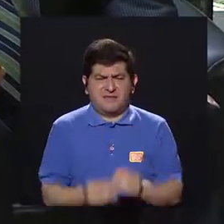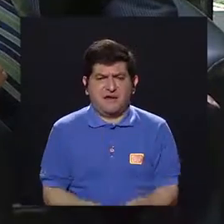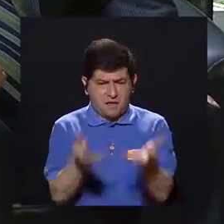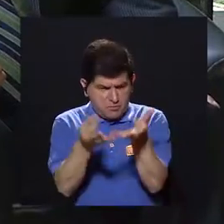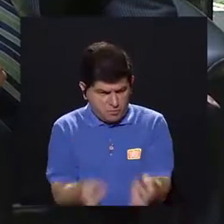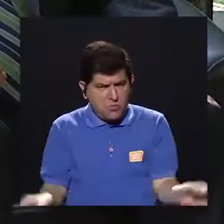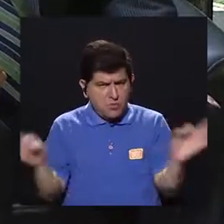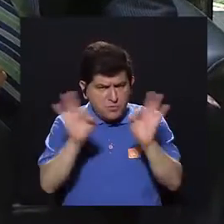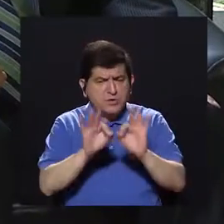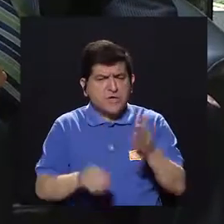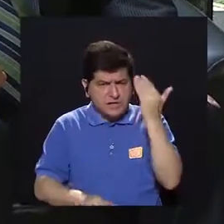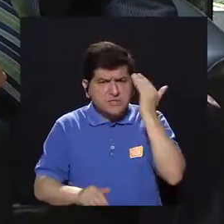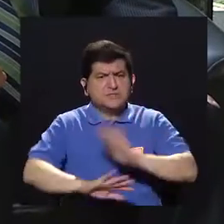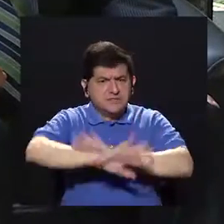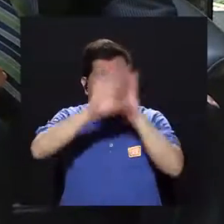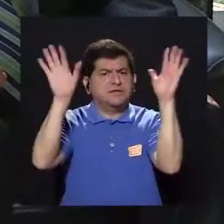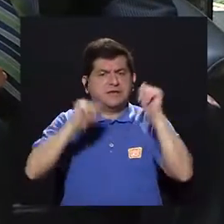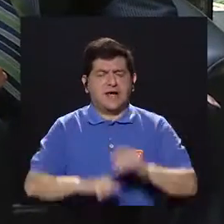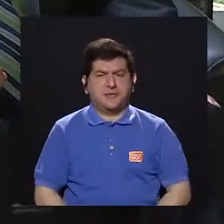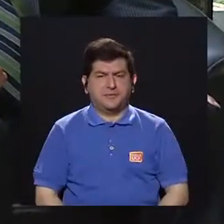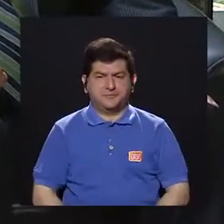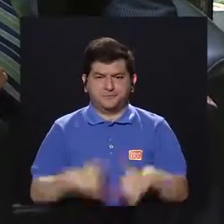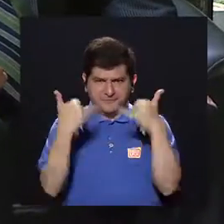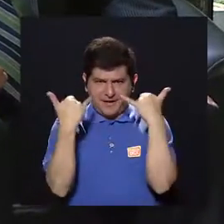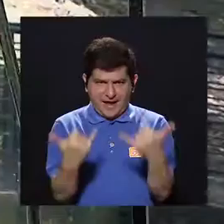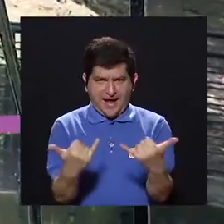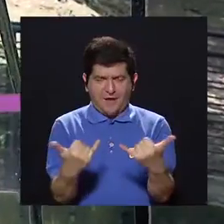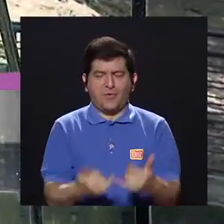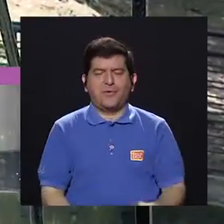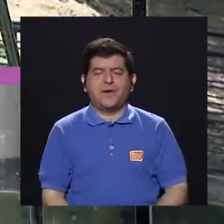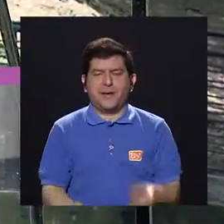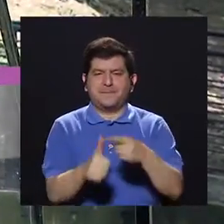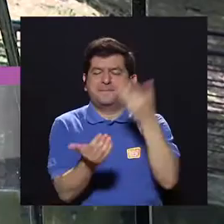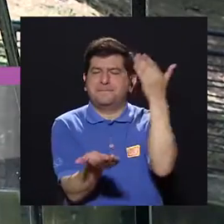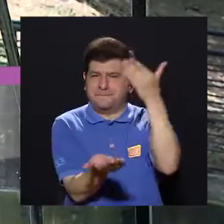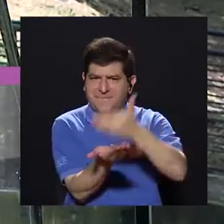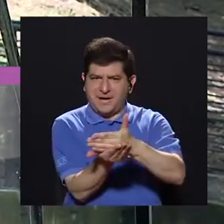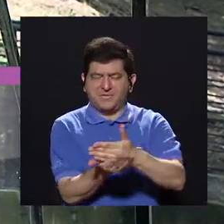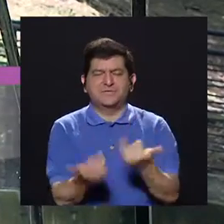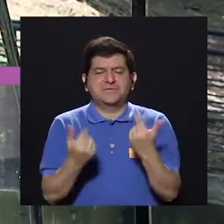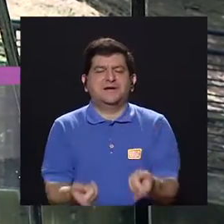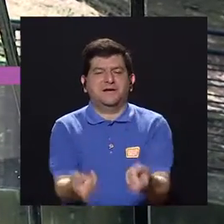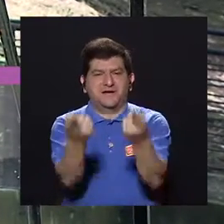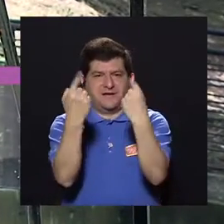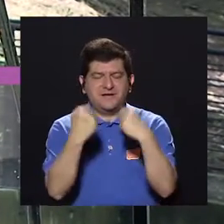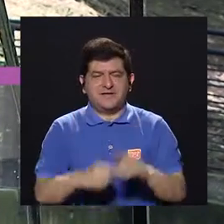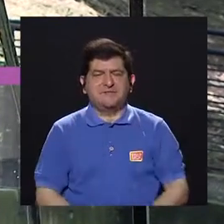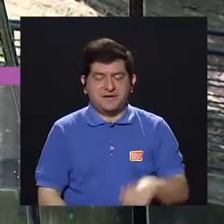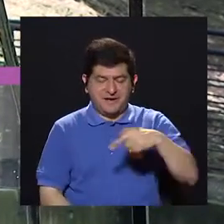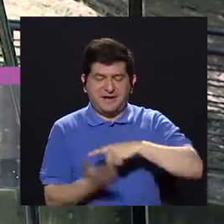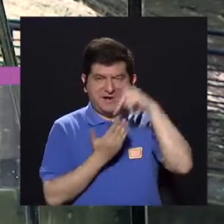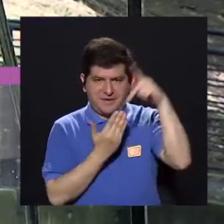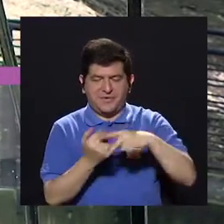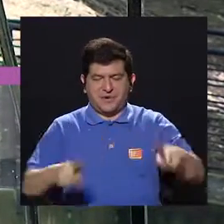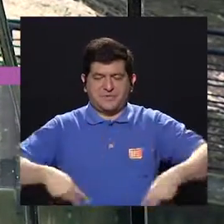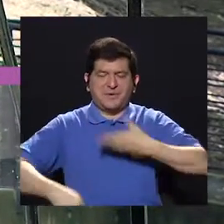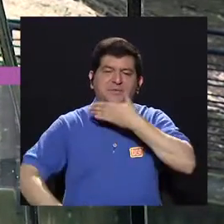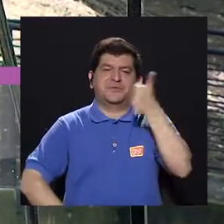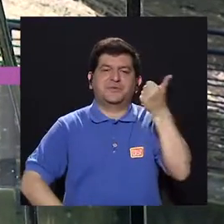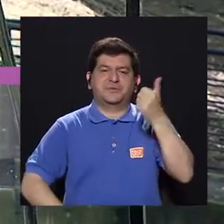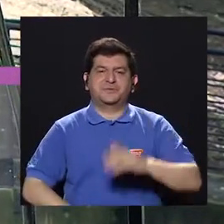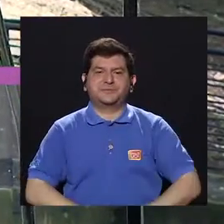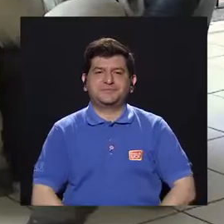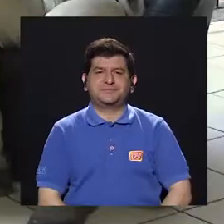es importante que lo tengamos claro. Bueno, es momento de hacer una primera pausa y ya regresamos con más de nuestro programa